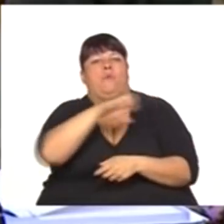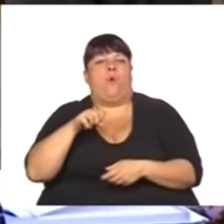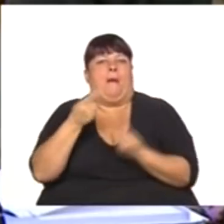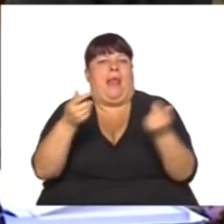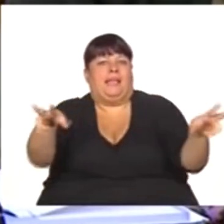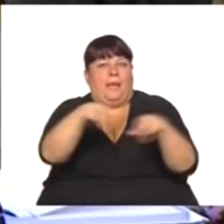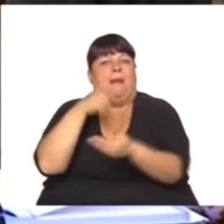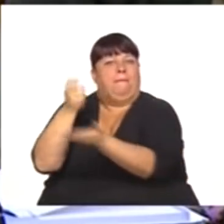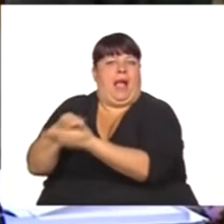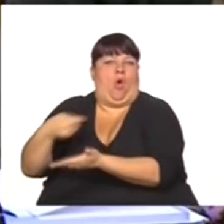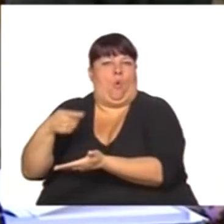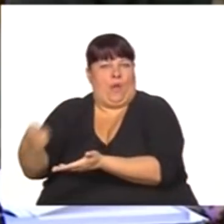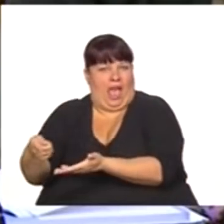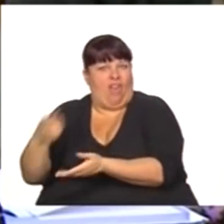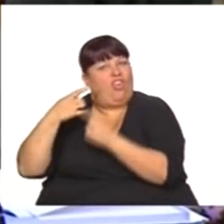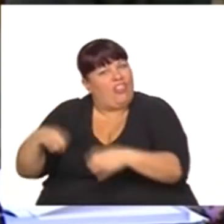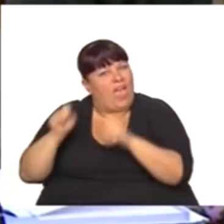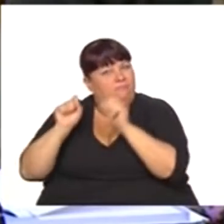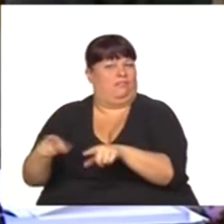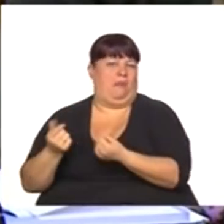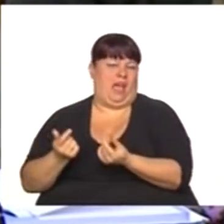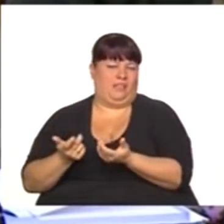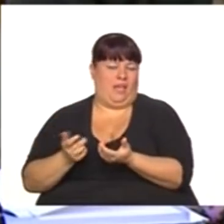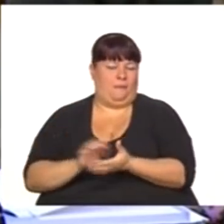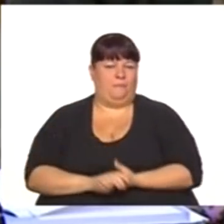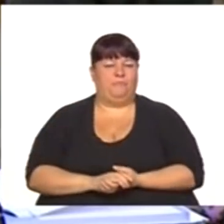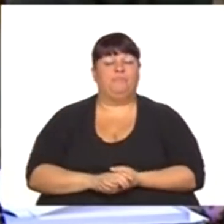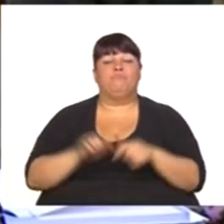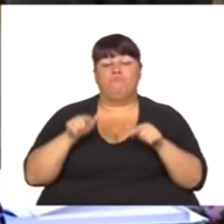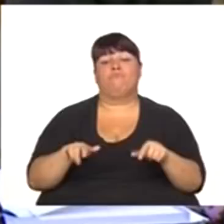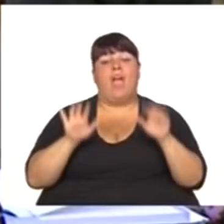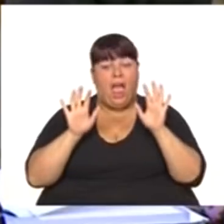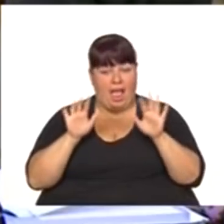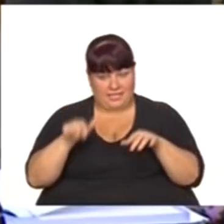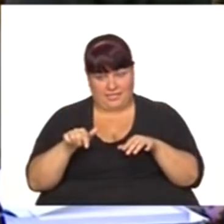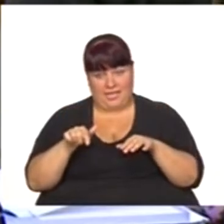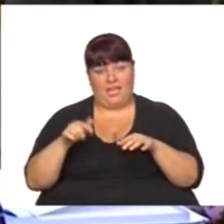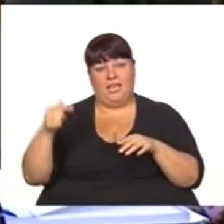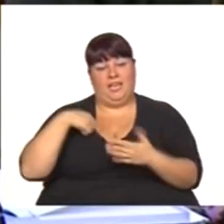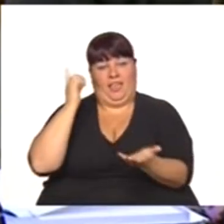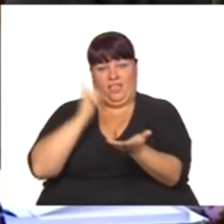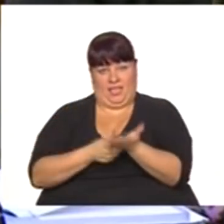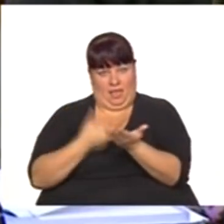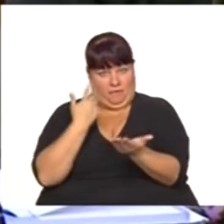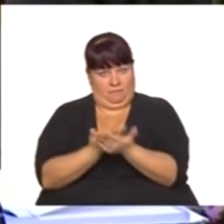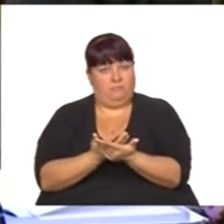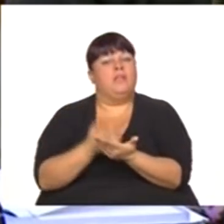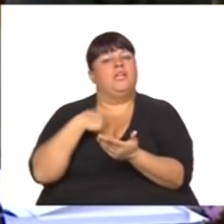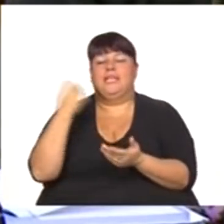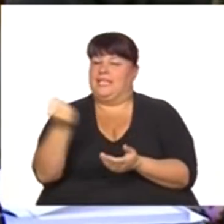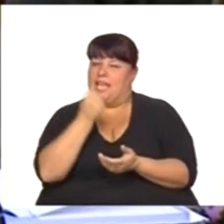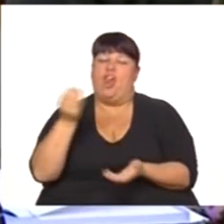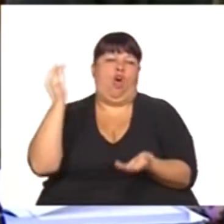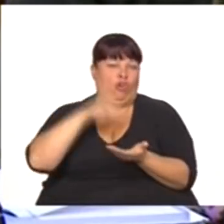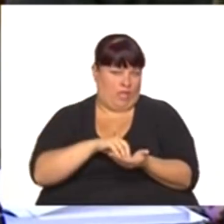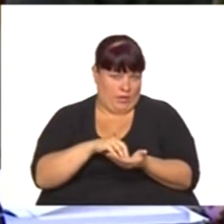sacar los recursos para pagarle a los jubilados lo que se merecen. Esto es lo que está detrás de nuestro dictamen. Vamos a pretender